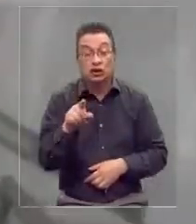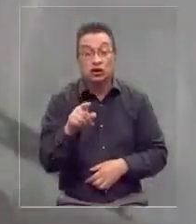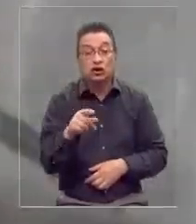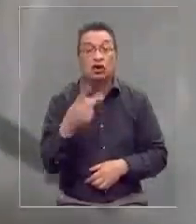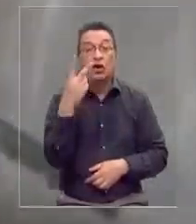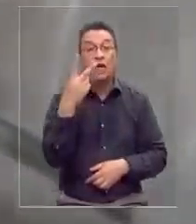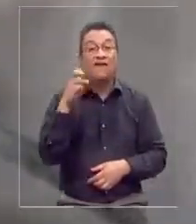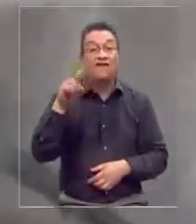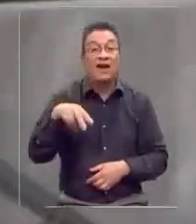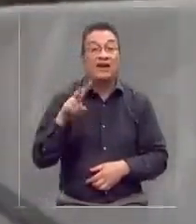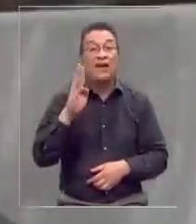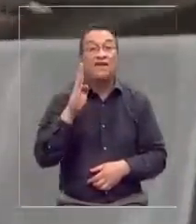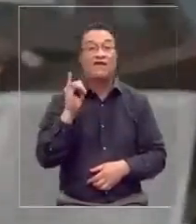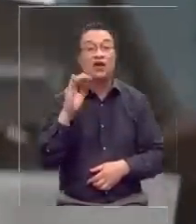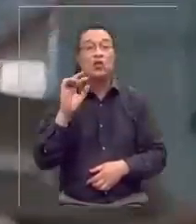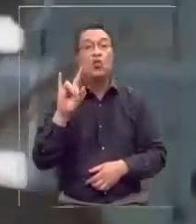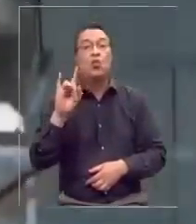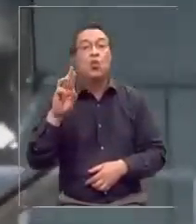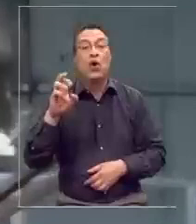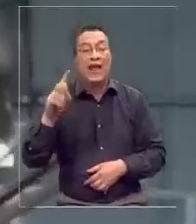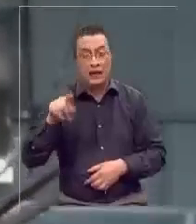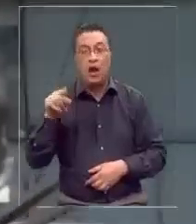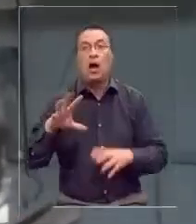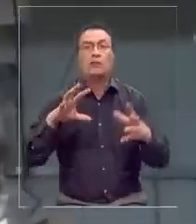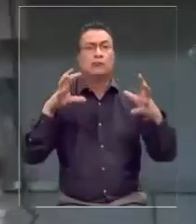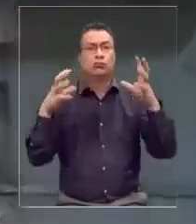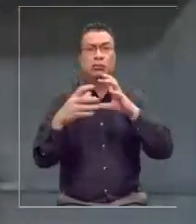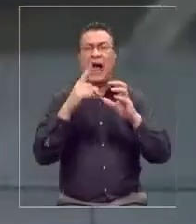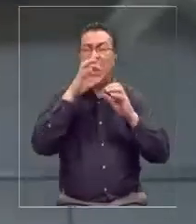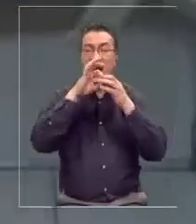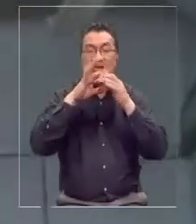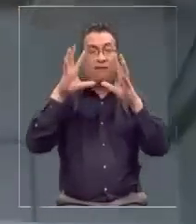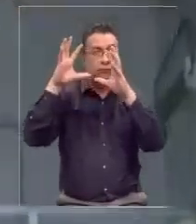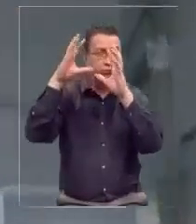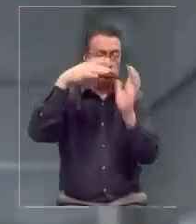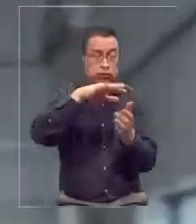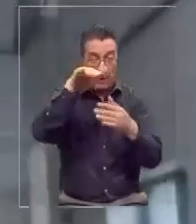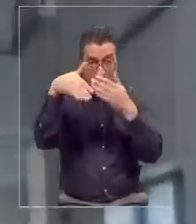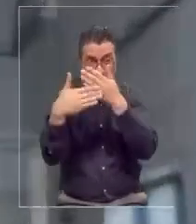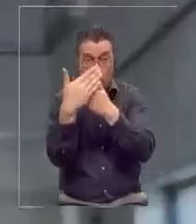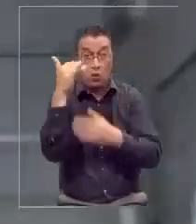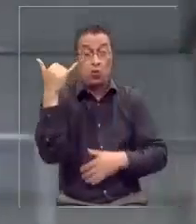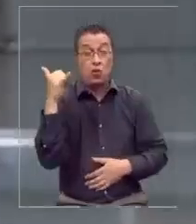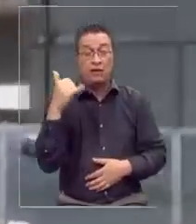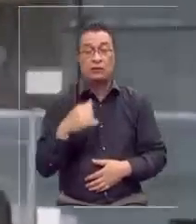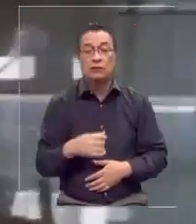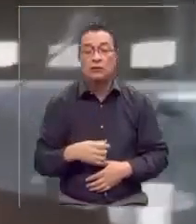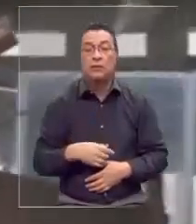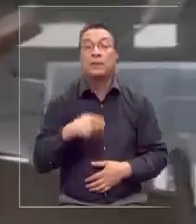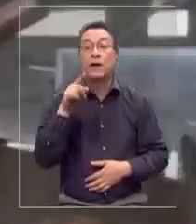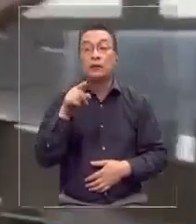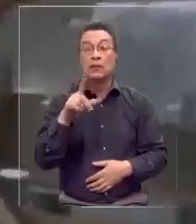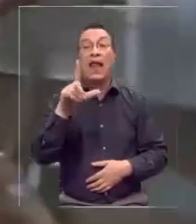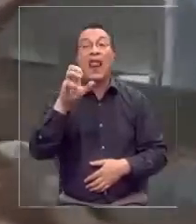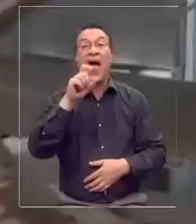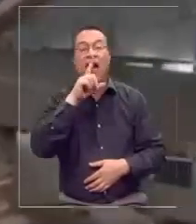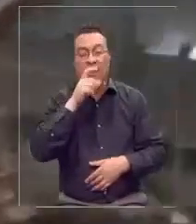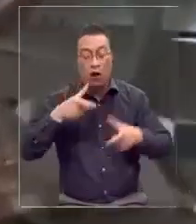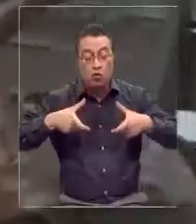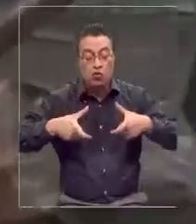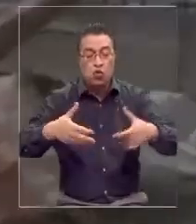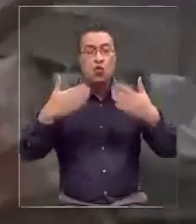estaba inutilizable. Todo ante un grave desplome la madrugada de este jueves. Latas, ductos de aire